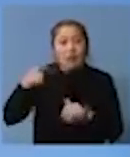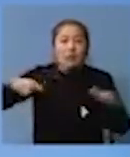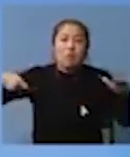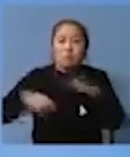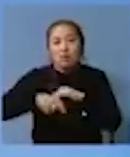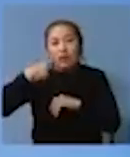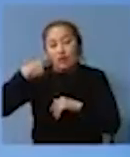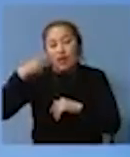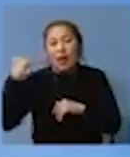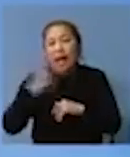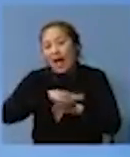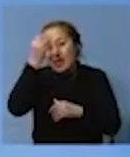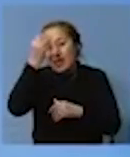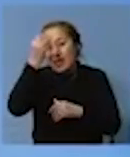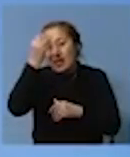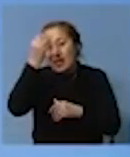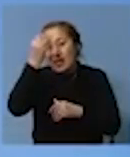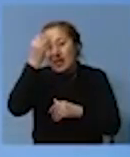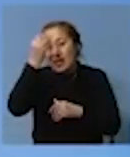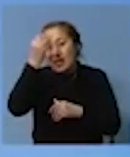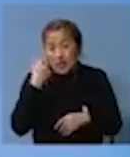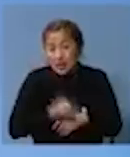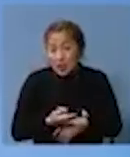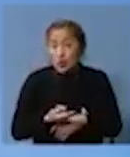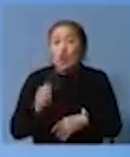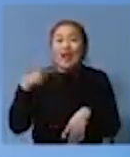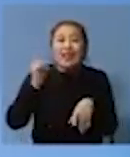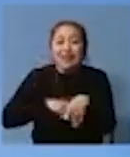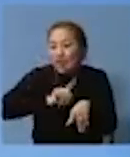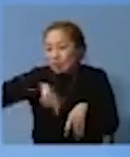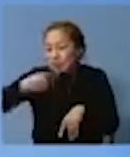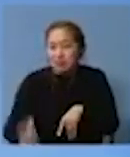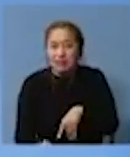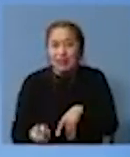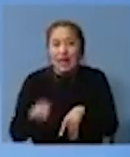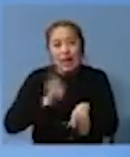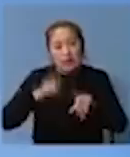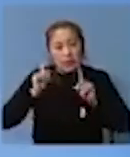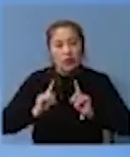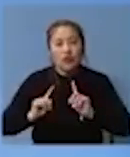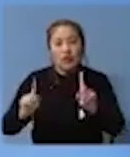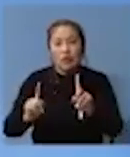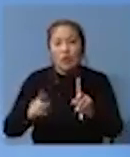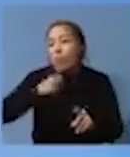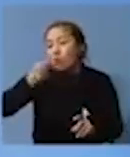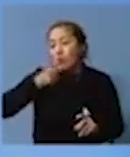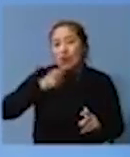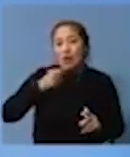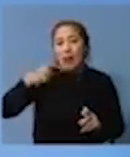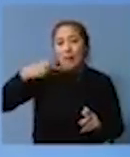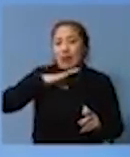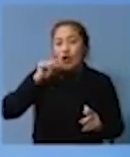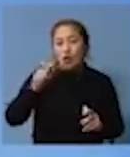dejarlo plantado a Casas, y el reclamo este, porque se produjo en horas nada más. Paralelamente se hacía una conferencia de prensa en el